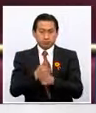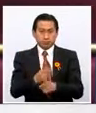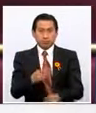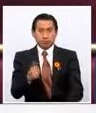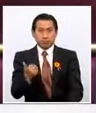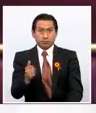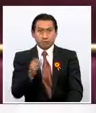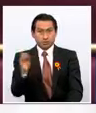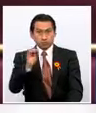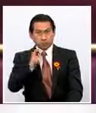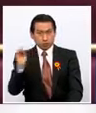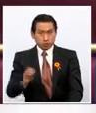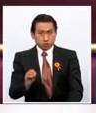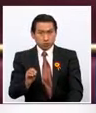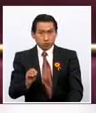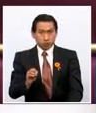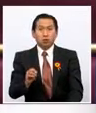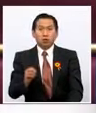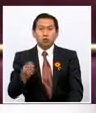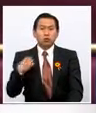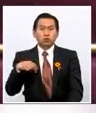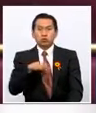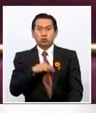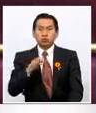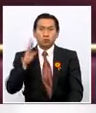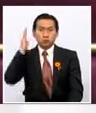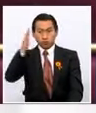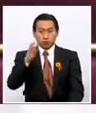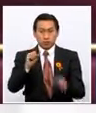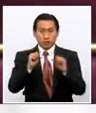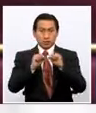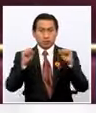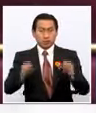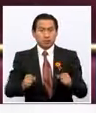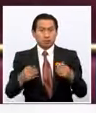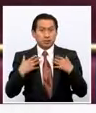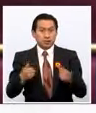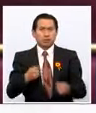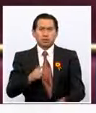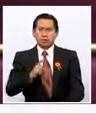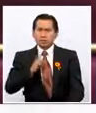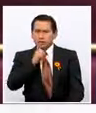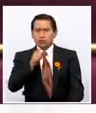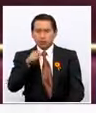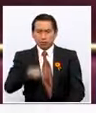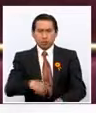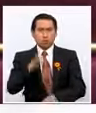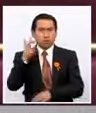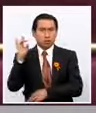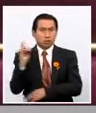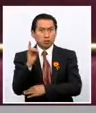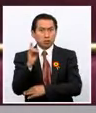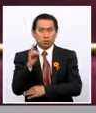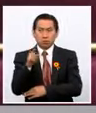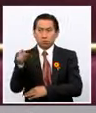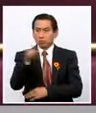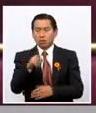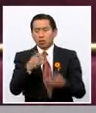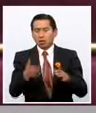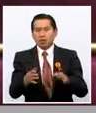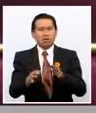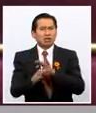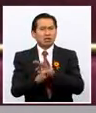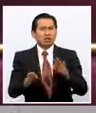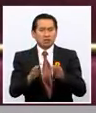ciento alcanzaremos un sistema de salud que garantice que en bolivia nadie pierda la vida